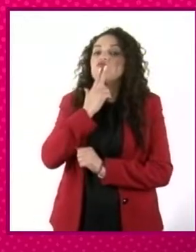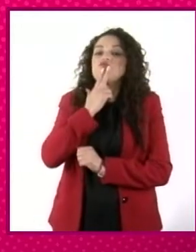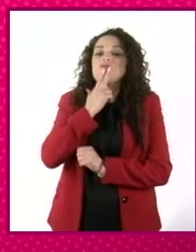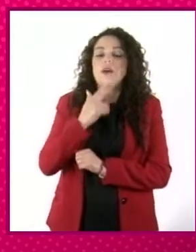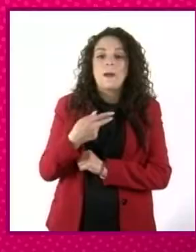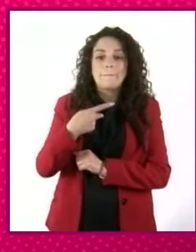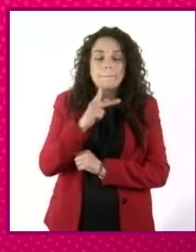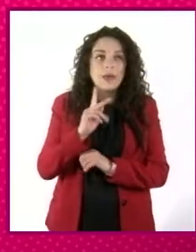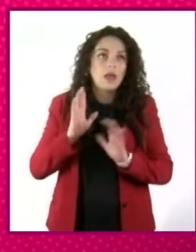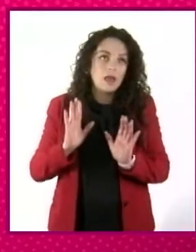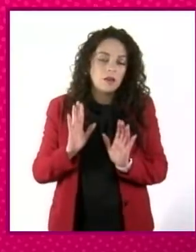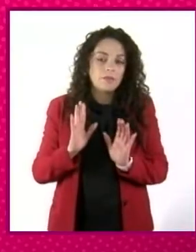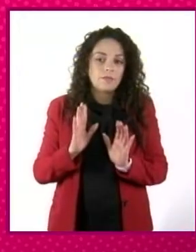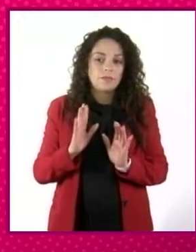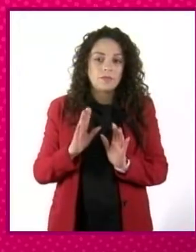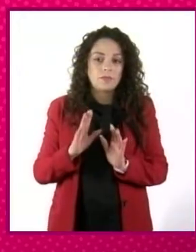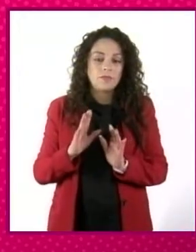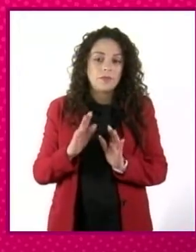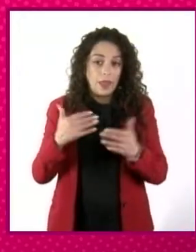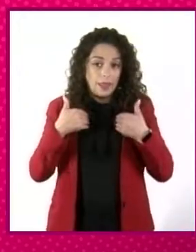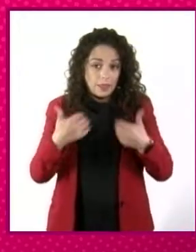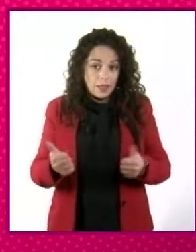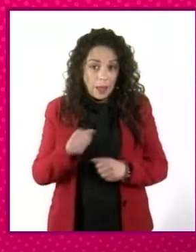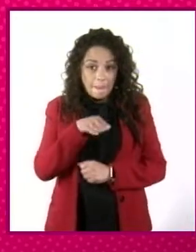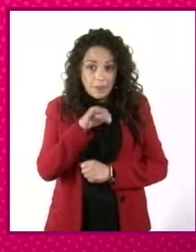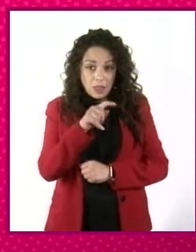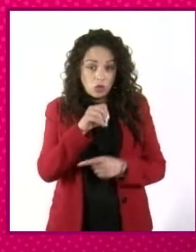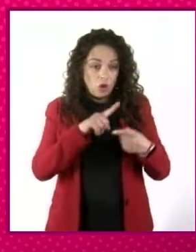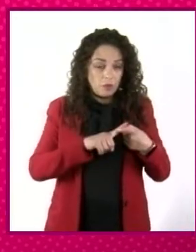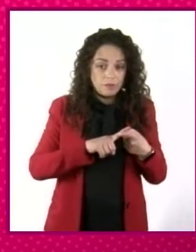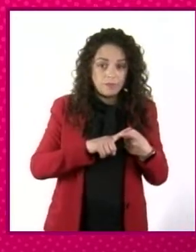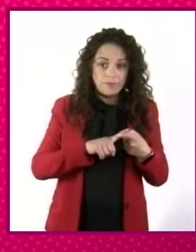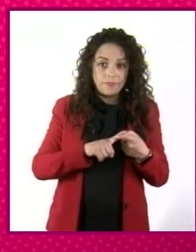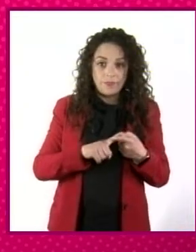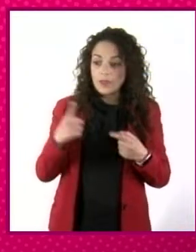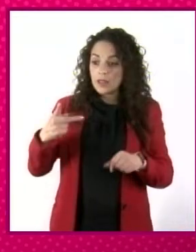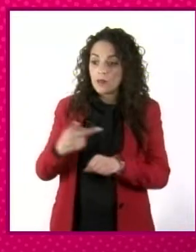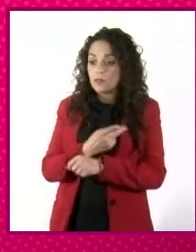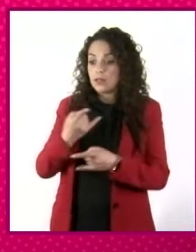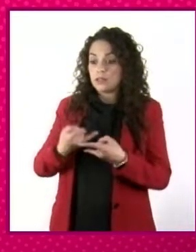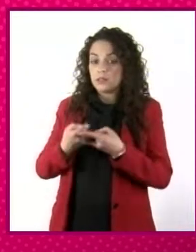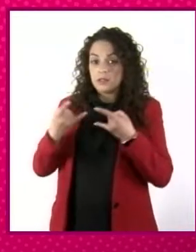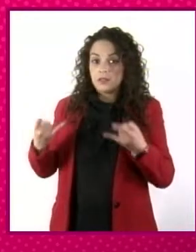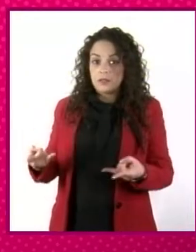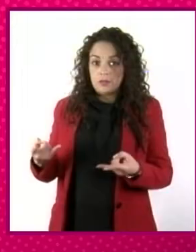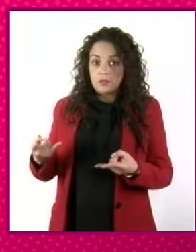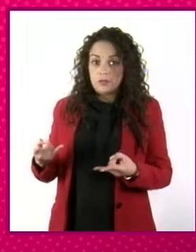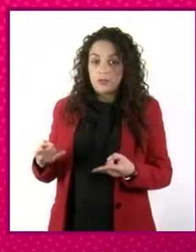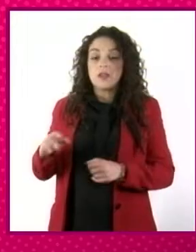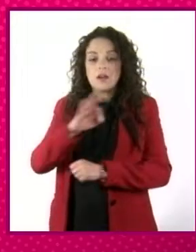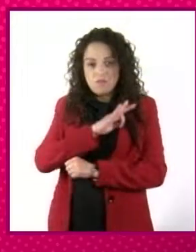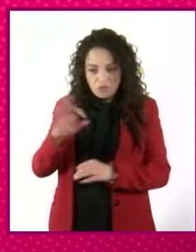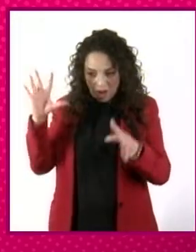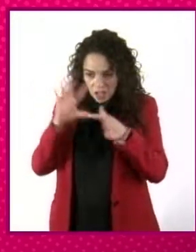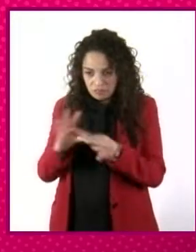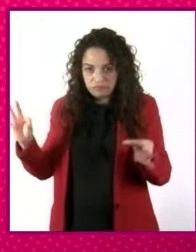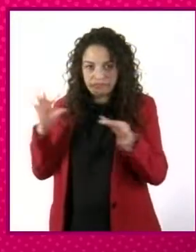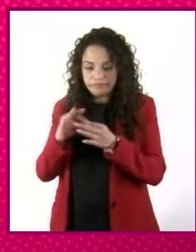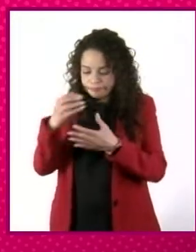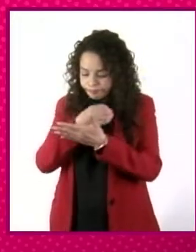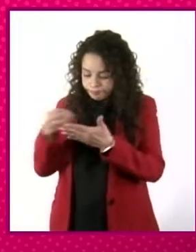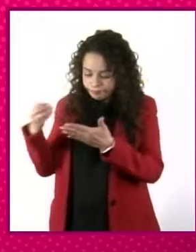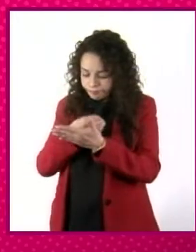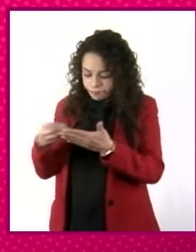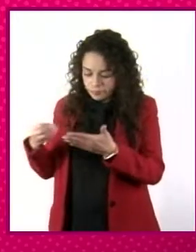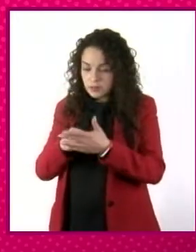claro que una cosa es el mito y otra cosa son los acontecimientos históricos que se pueden narrar a manera de